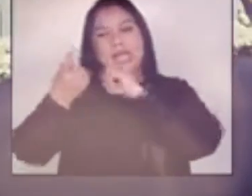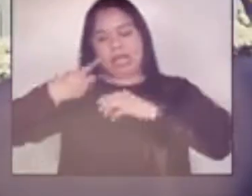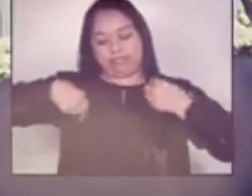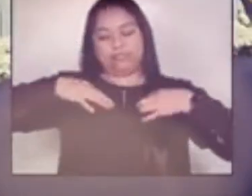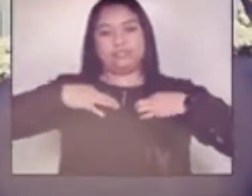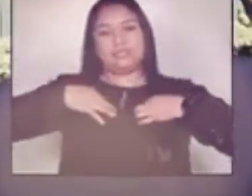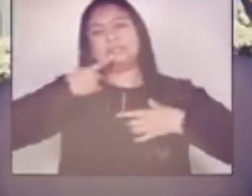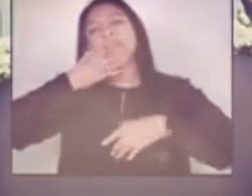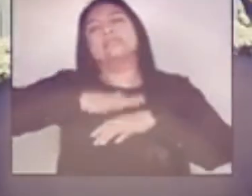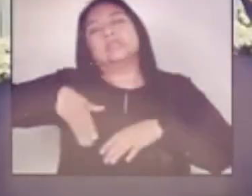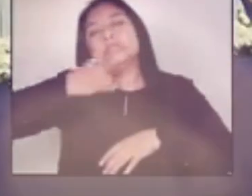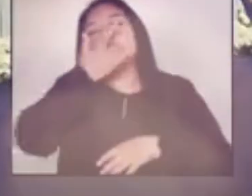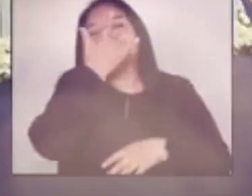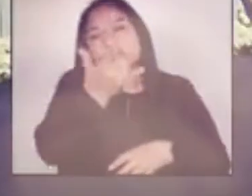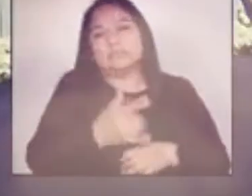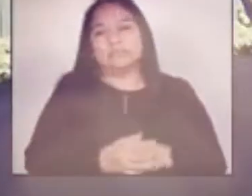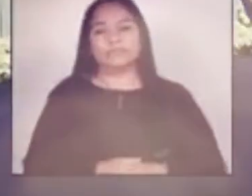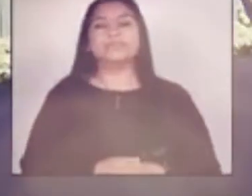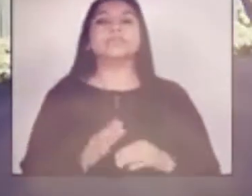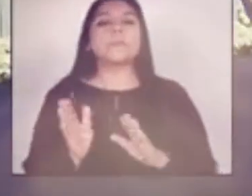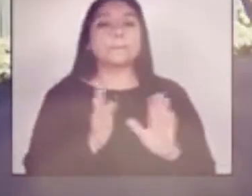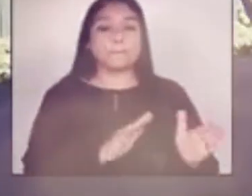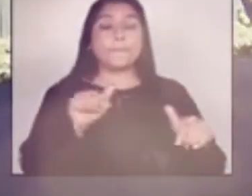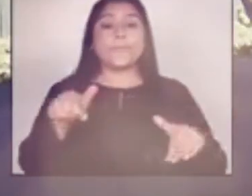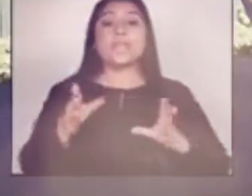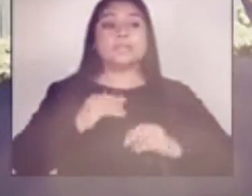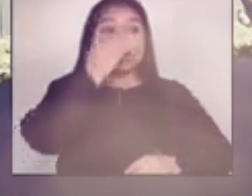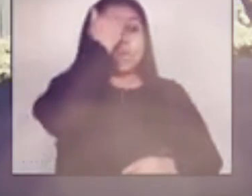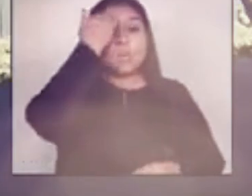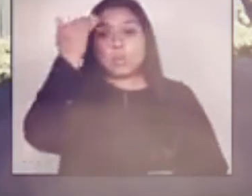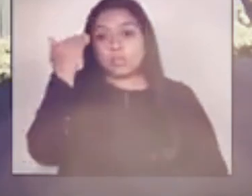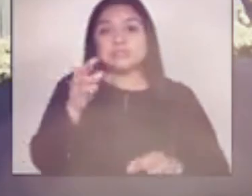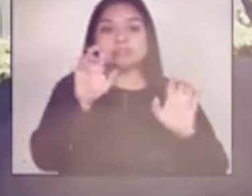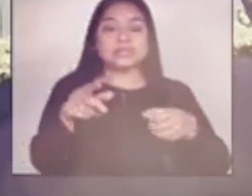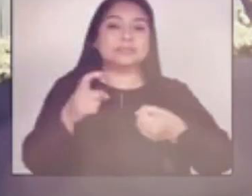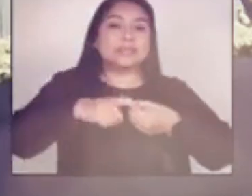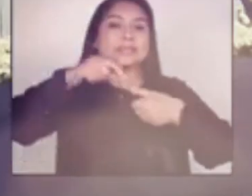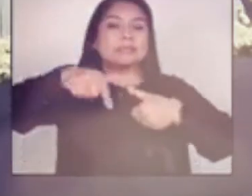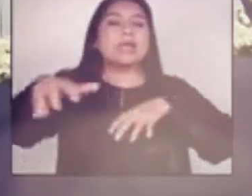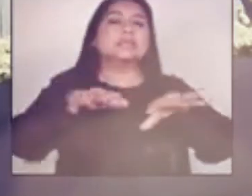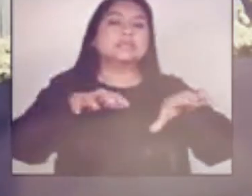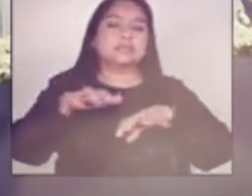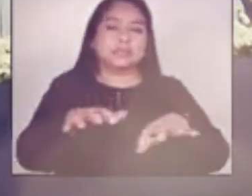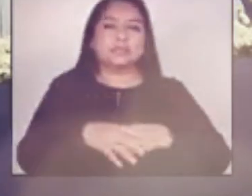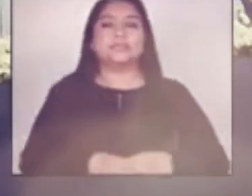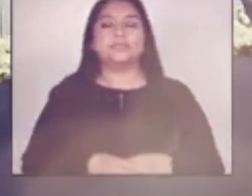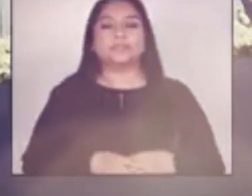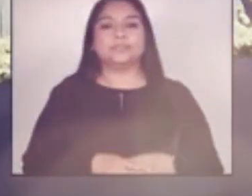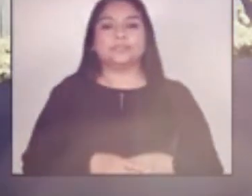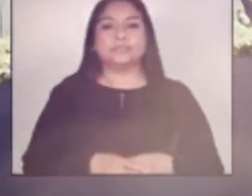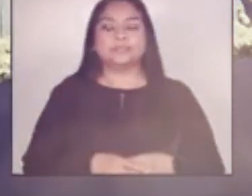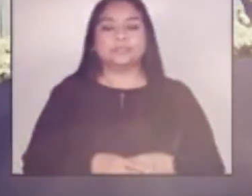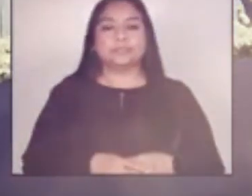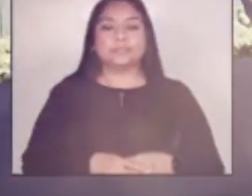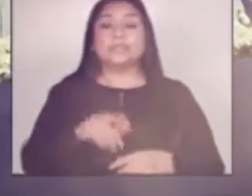de atrás. Así que pido disculpas. Hago propio el vocativo del maestro de ceremonias